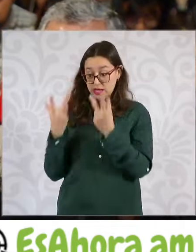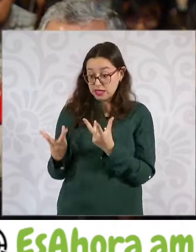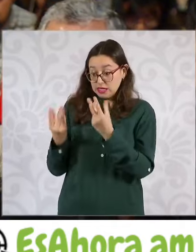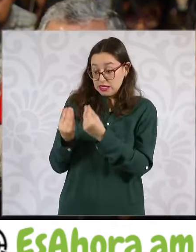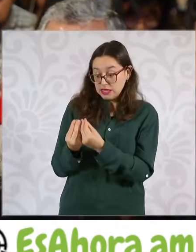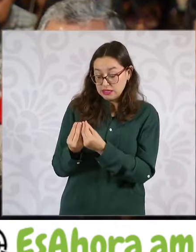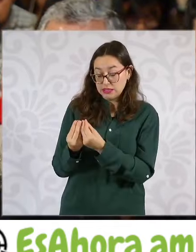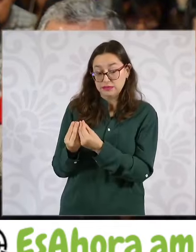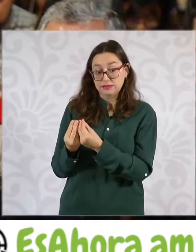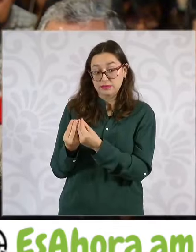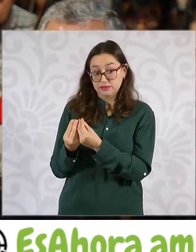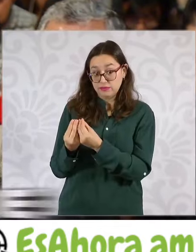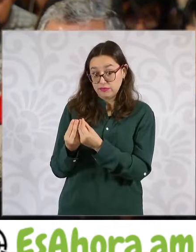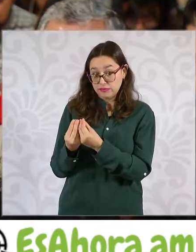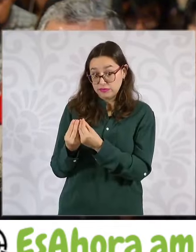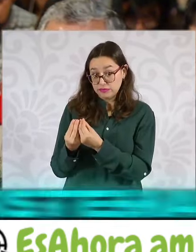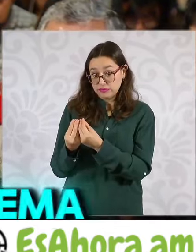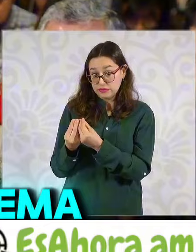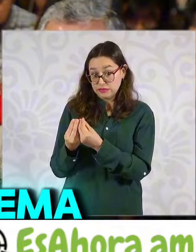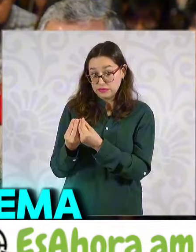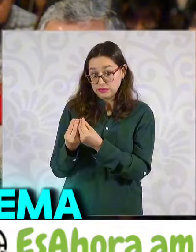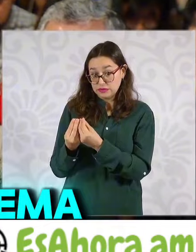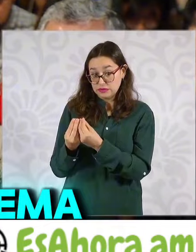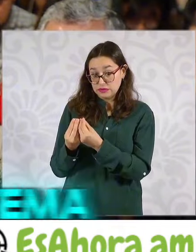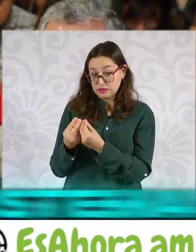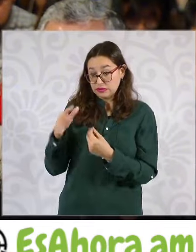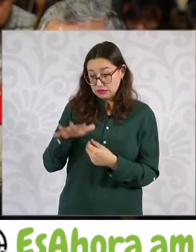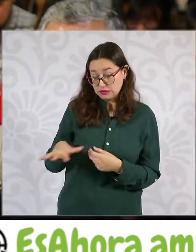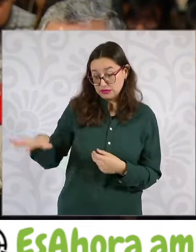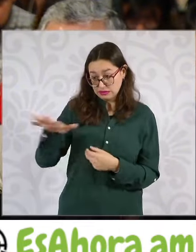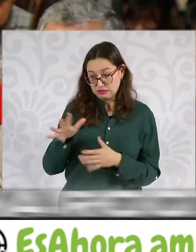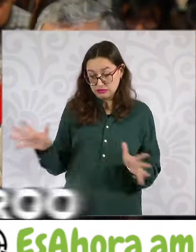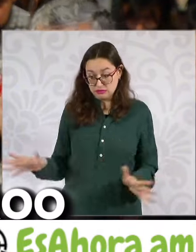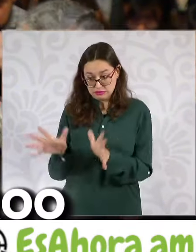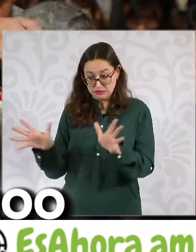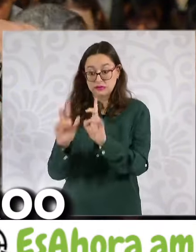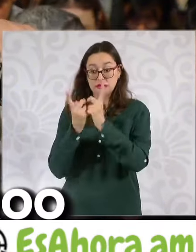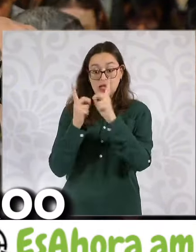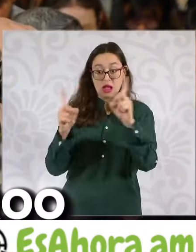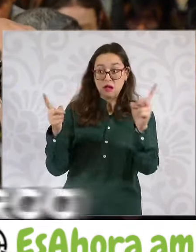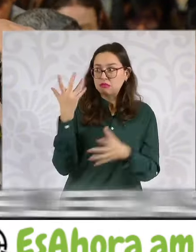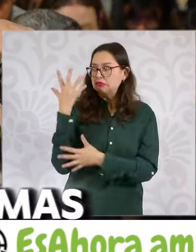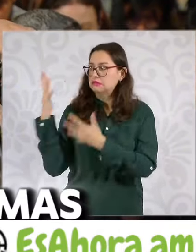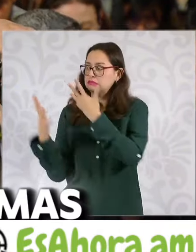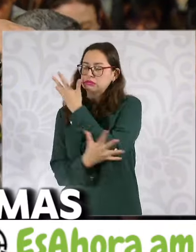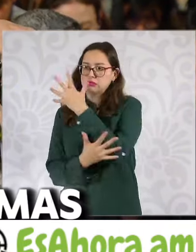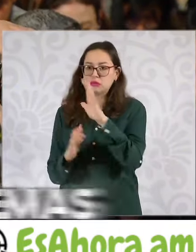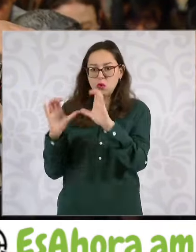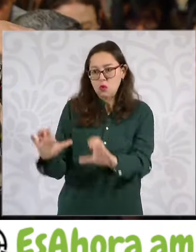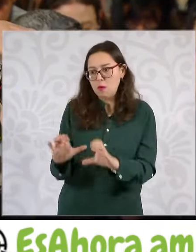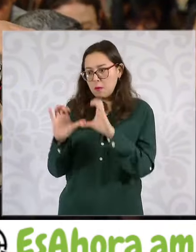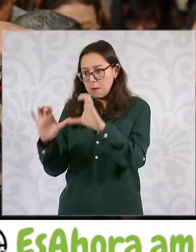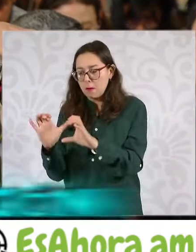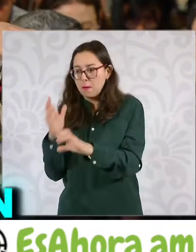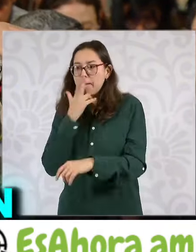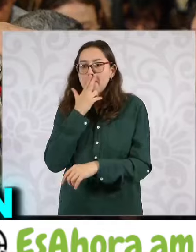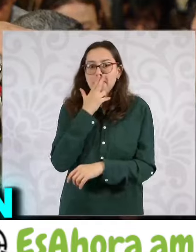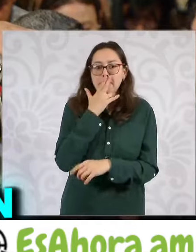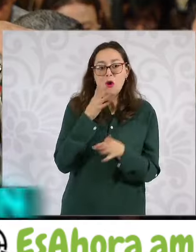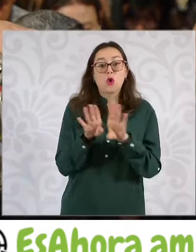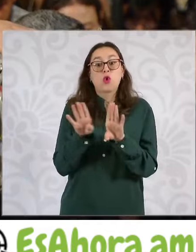el del sector con la necesidad de preservar el ecosistema y la cultura local de Quintana Roo, evitando los problemas obviamente